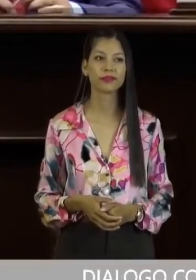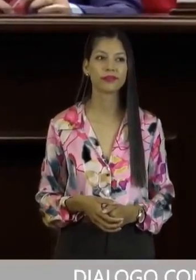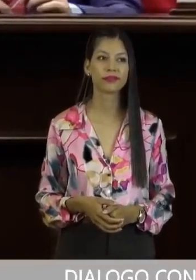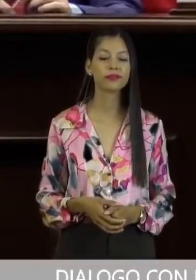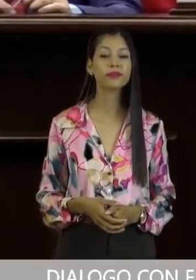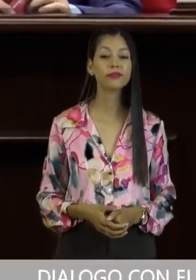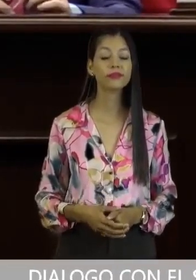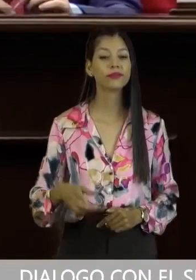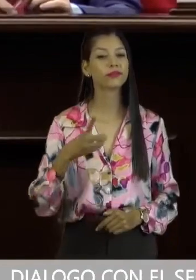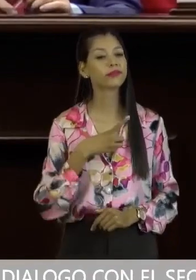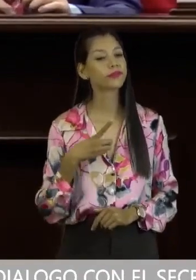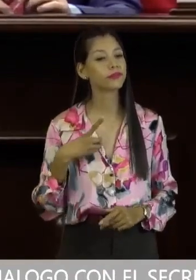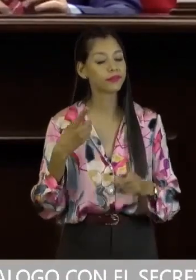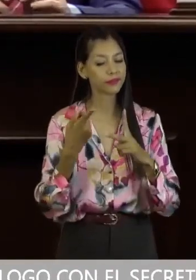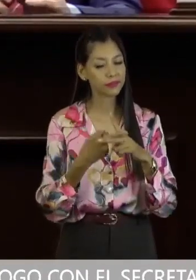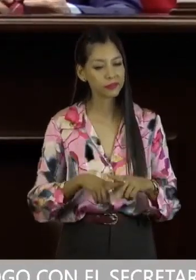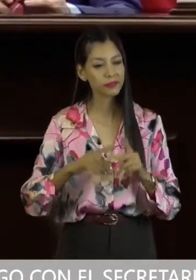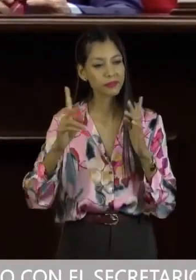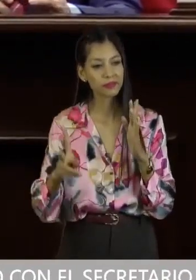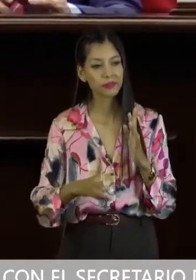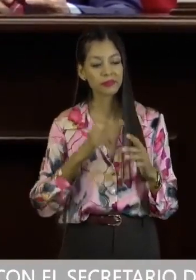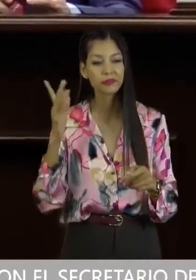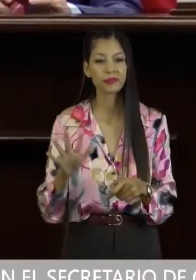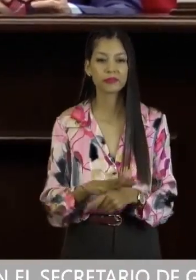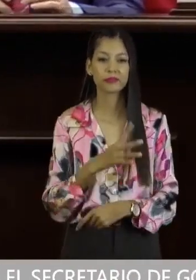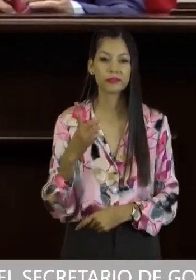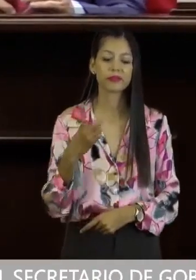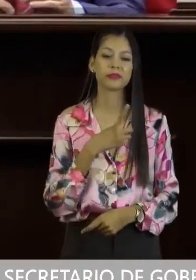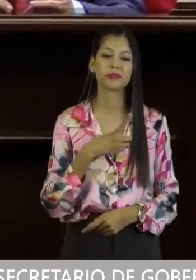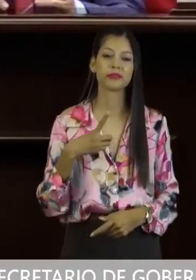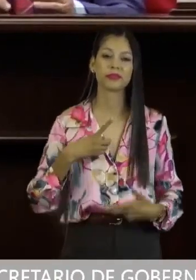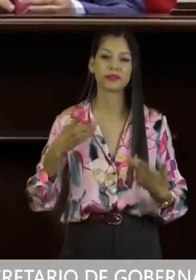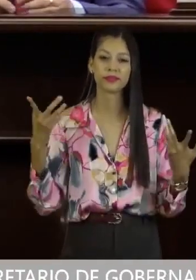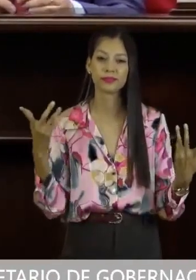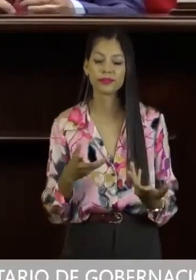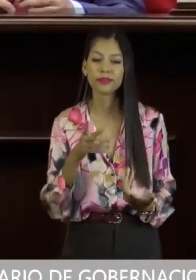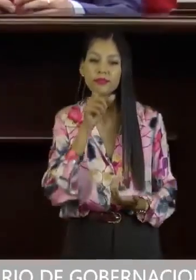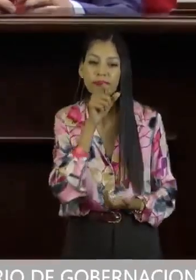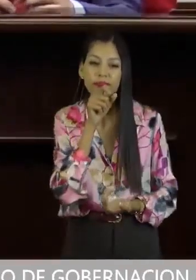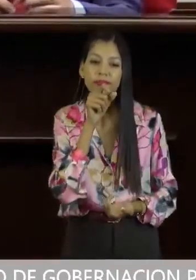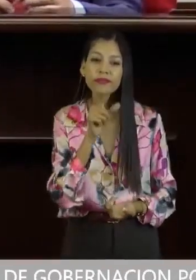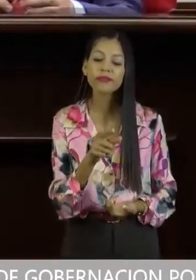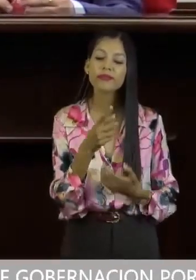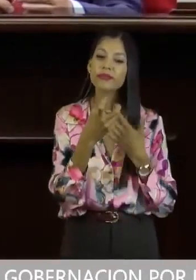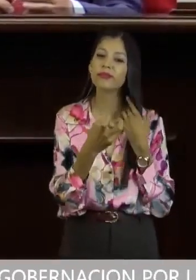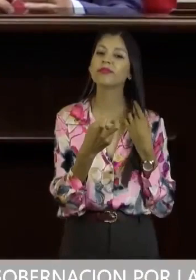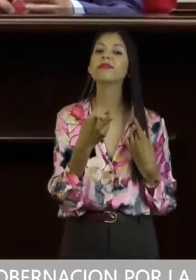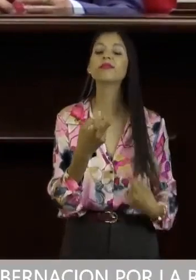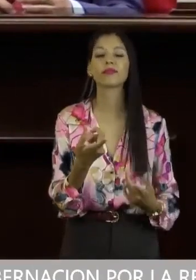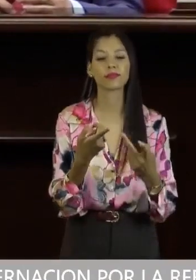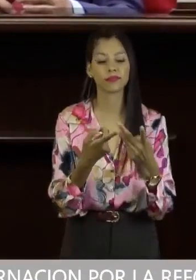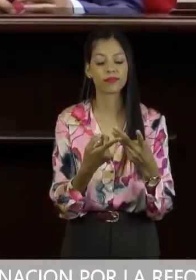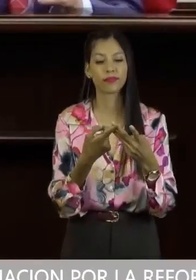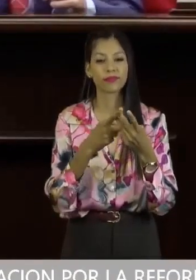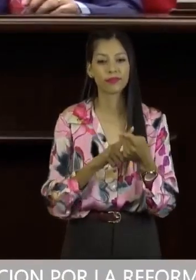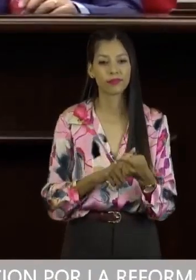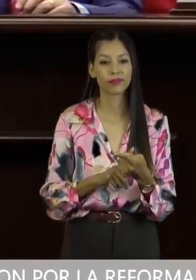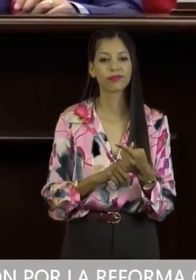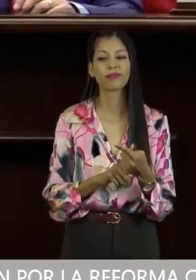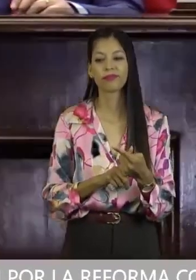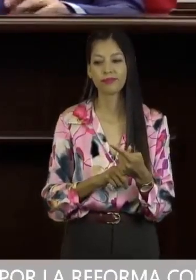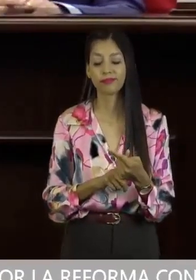Había que empezar de nuevo porque habría que construirse también allí esas 2/3 partes.